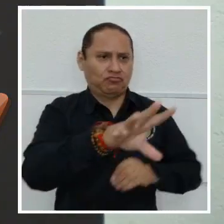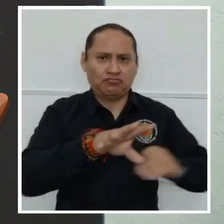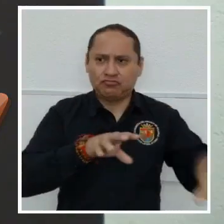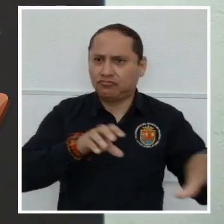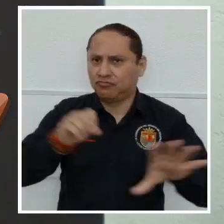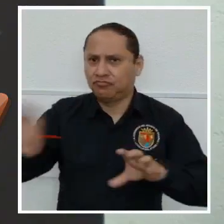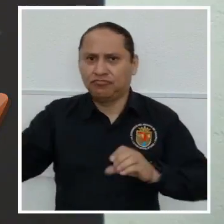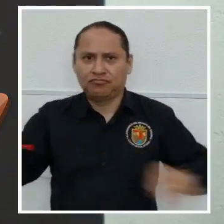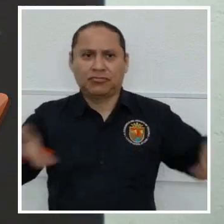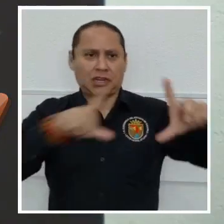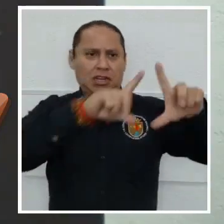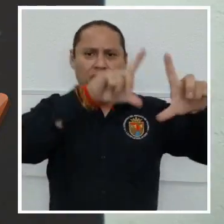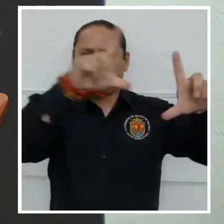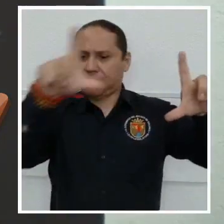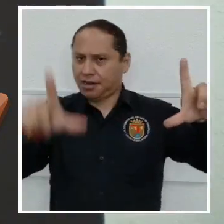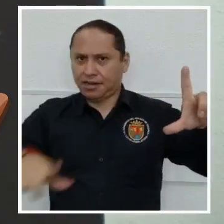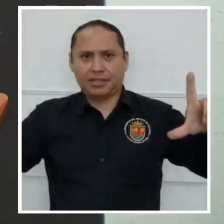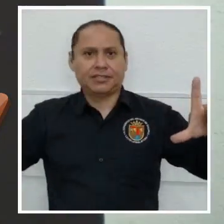de seguridad